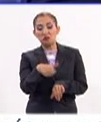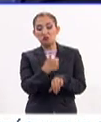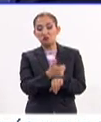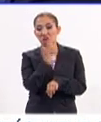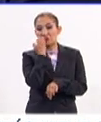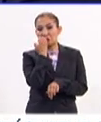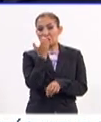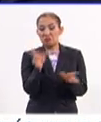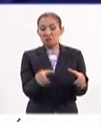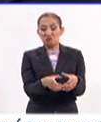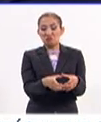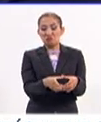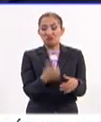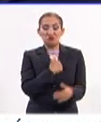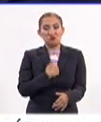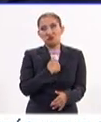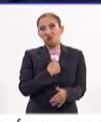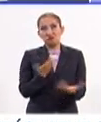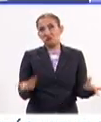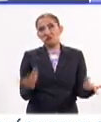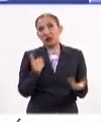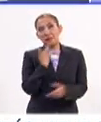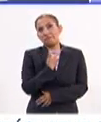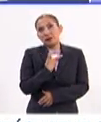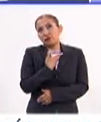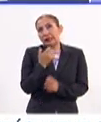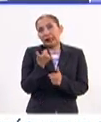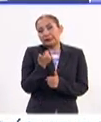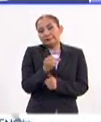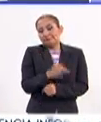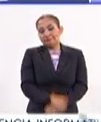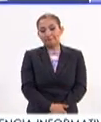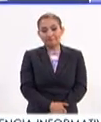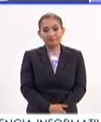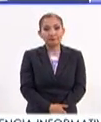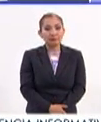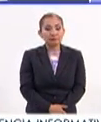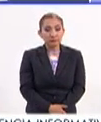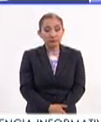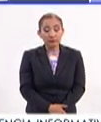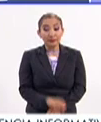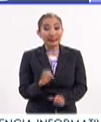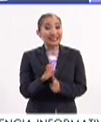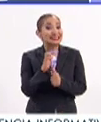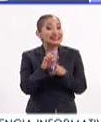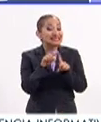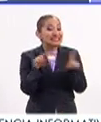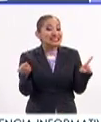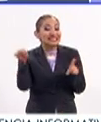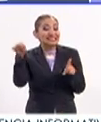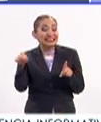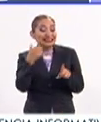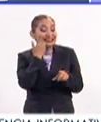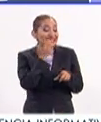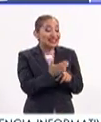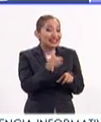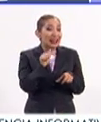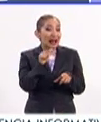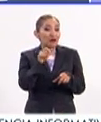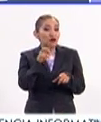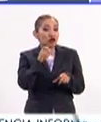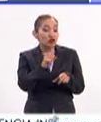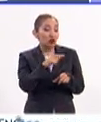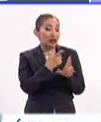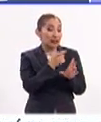escuelita. Lástima, tan a gusto que estábamos. Entonces la diferencia entre lo que quería don